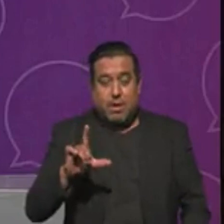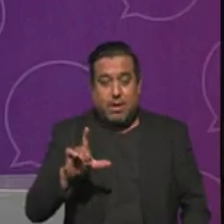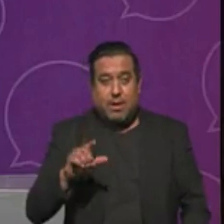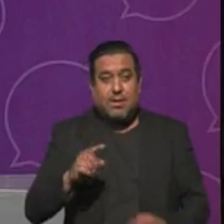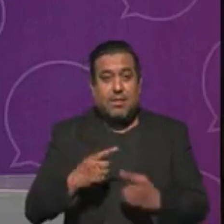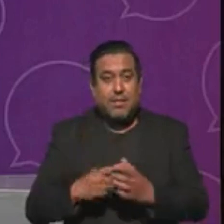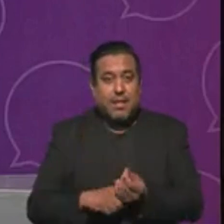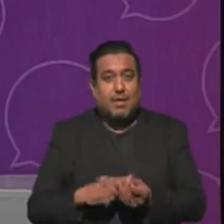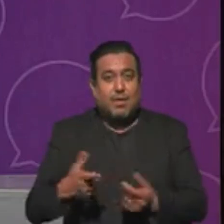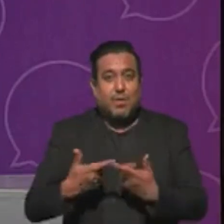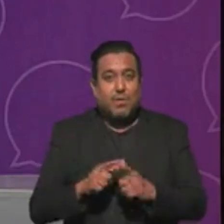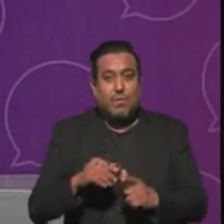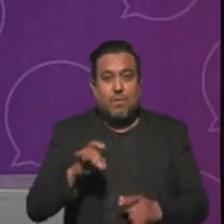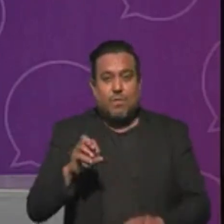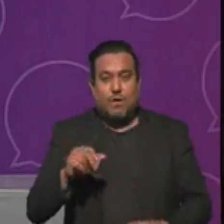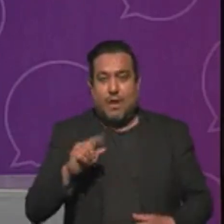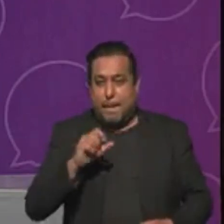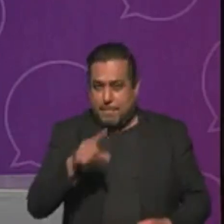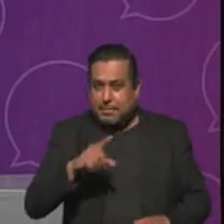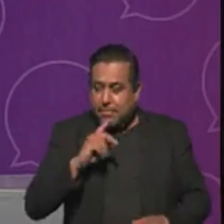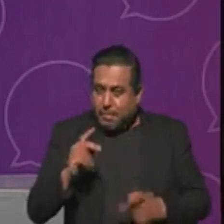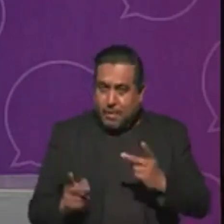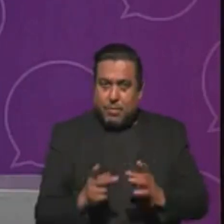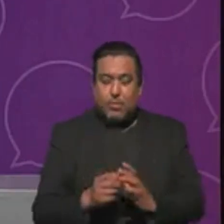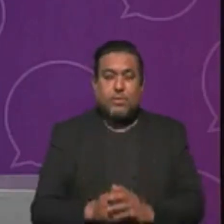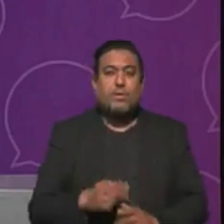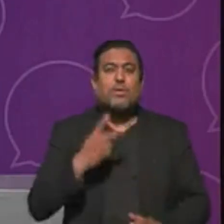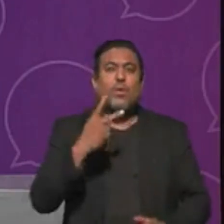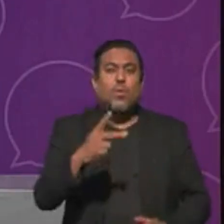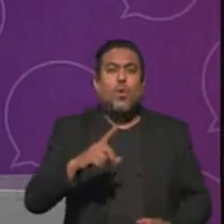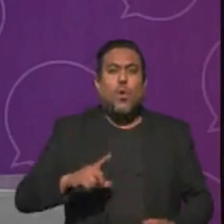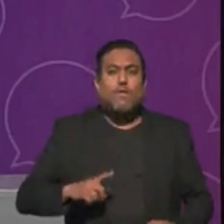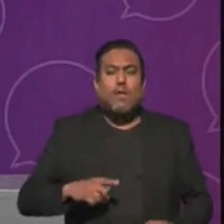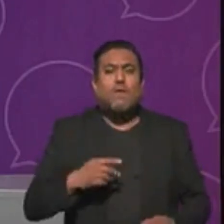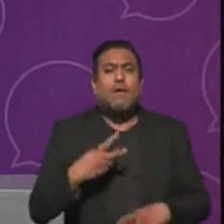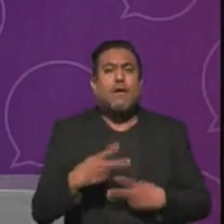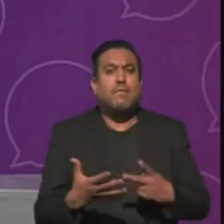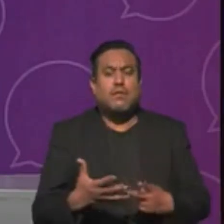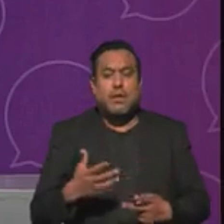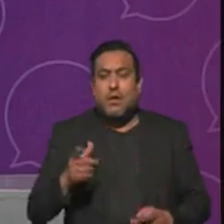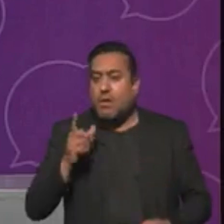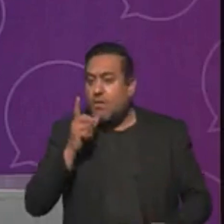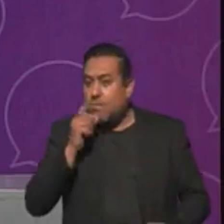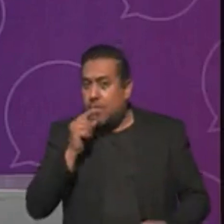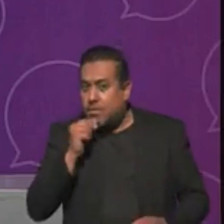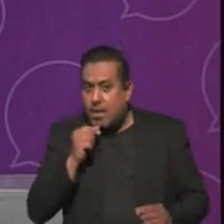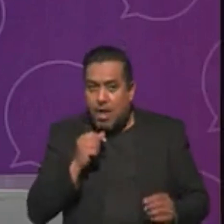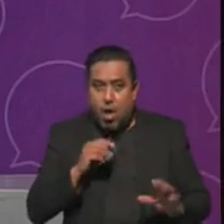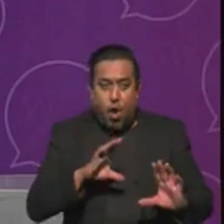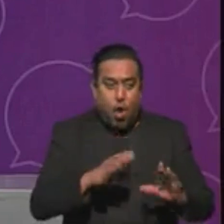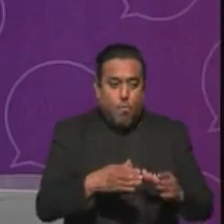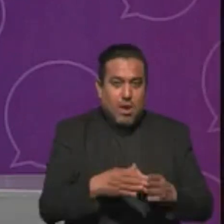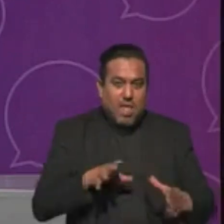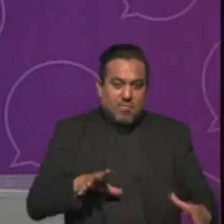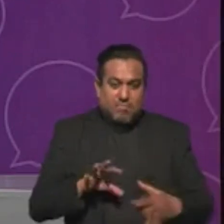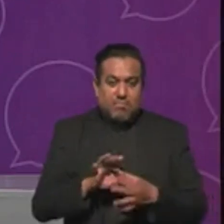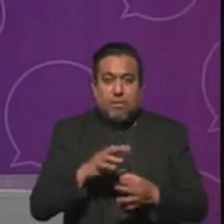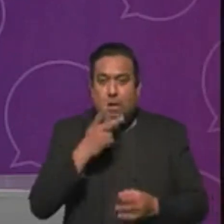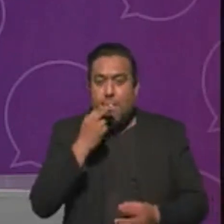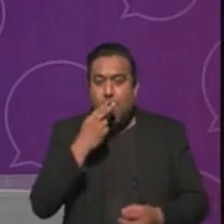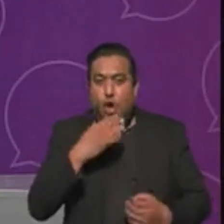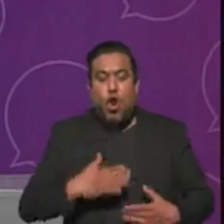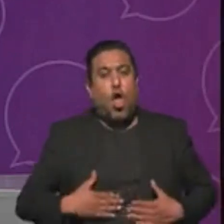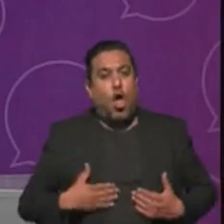candidato Le repito la pregunta cómo planea su gobierno abordar la relación entre la policía y las comunidades promoviendo la confianza y la